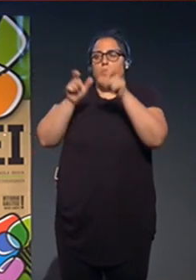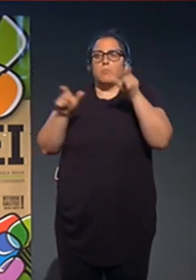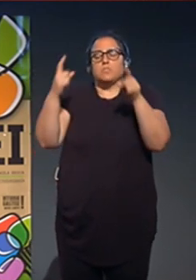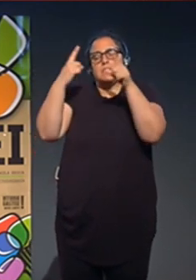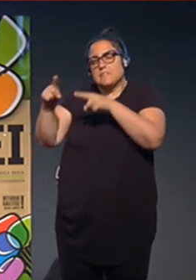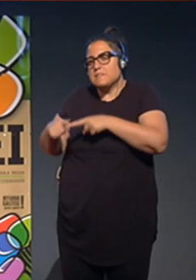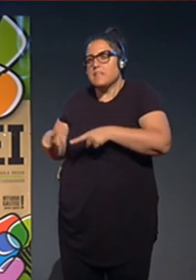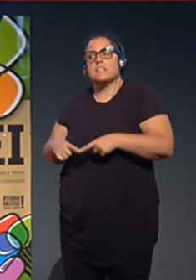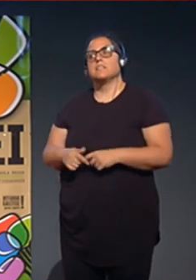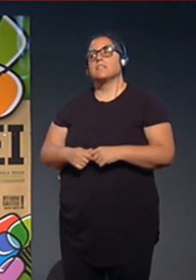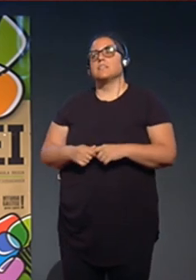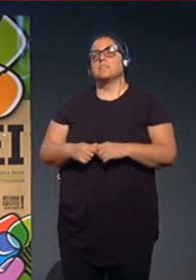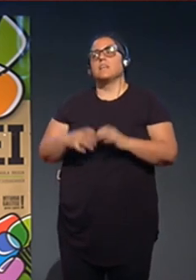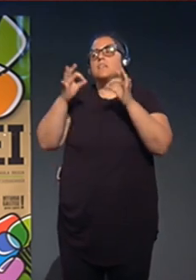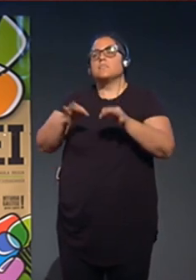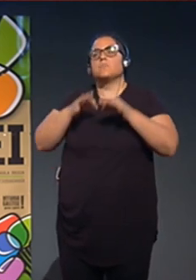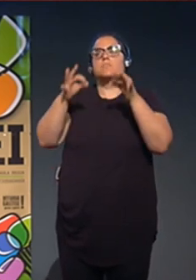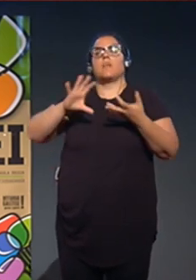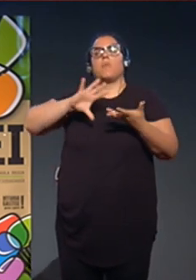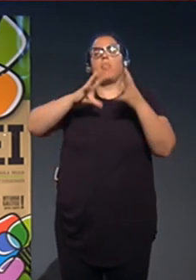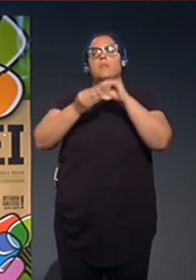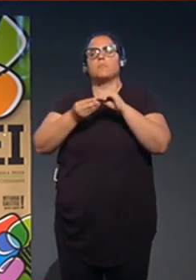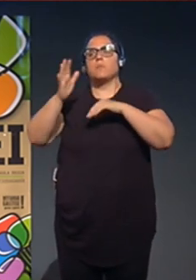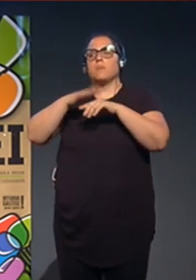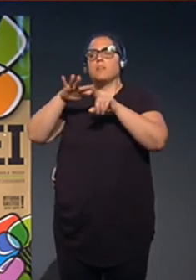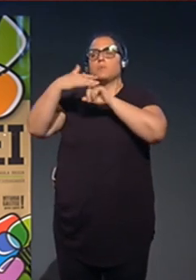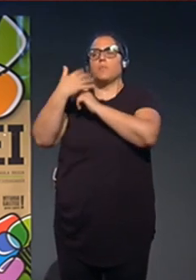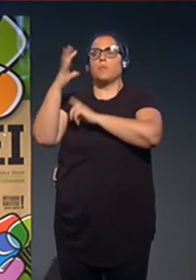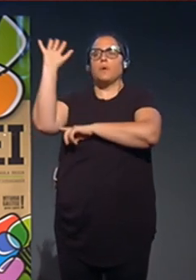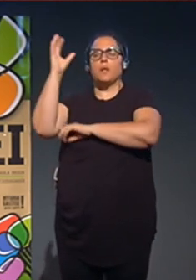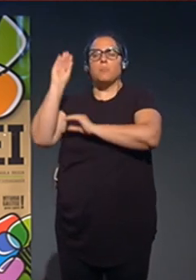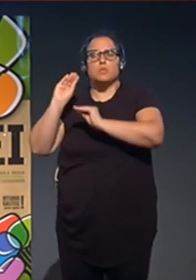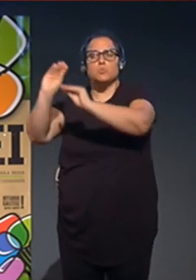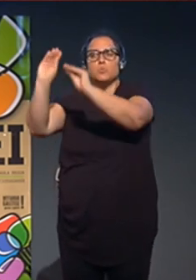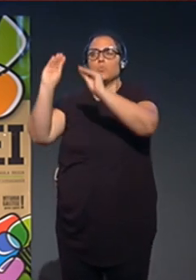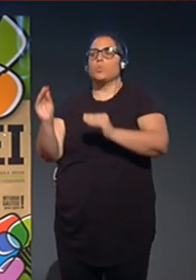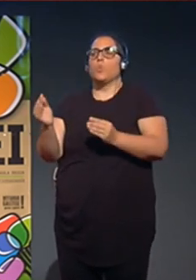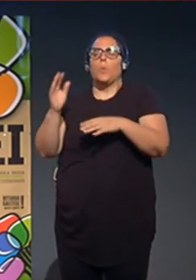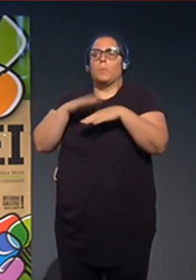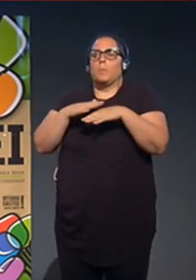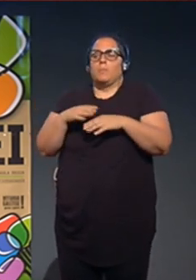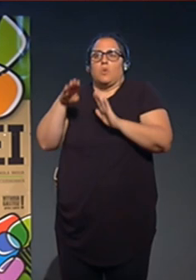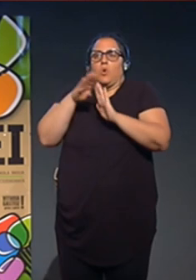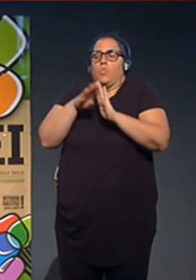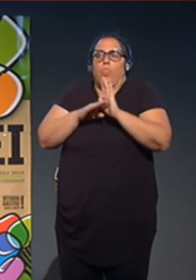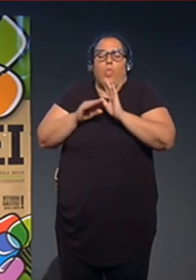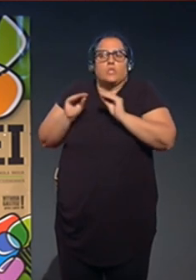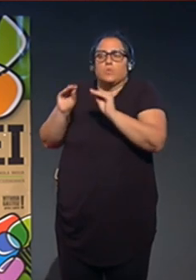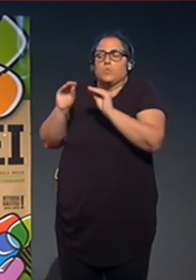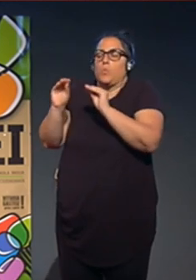era estaban siempre adaptados a las condiciones climáticas a las condiciones sáficas en cada país las cosas eran